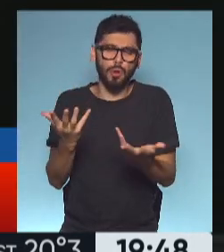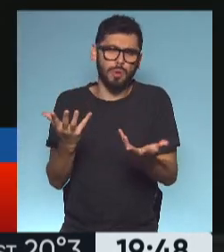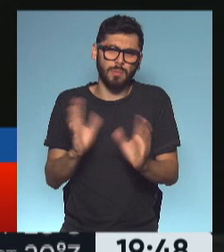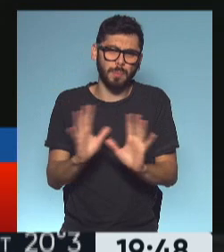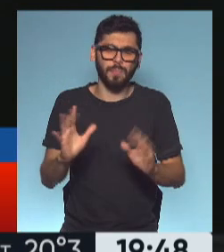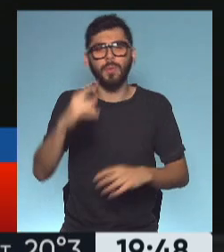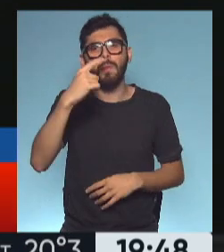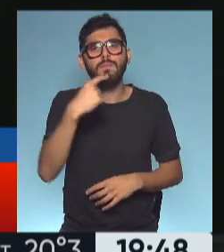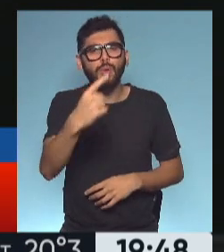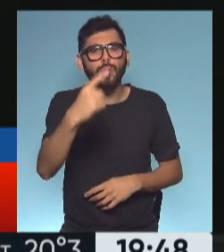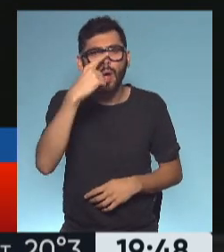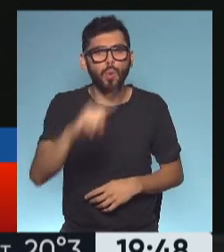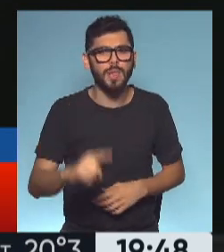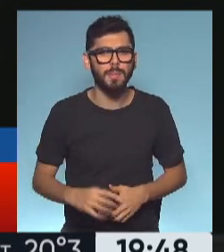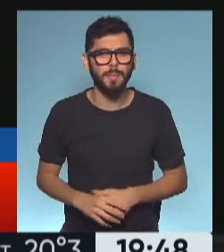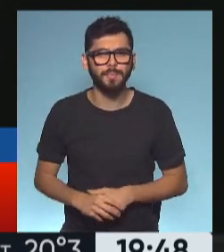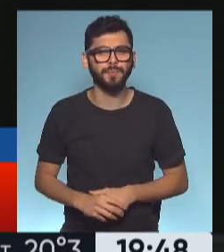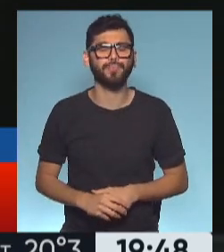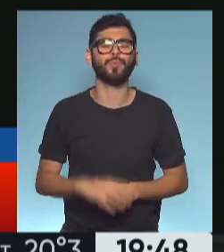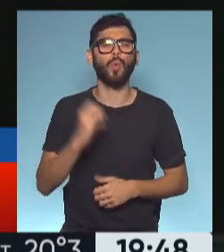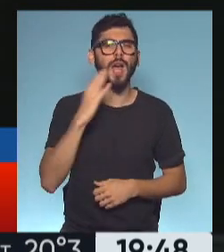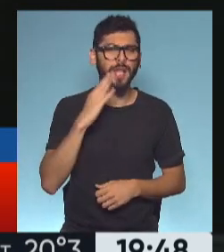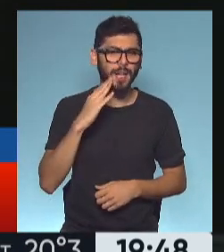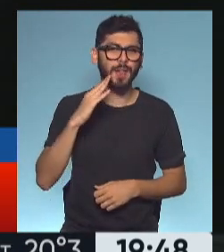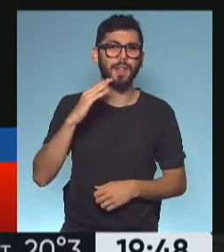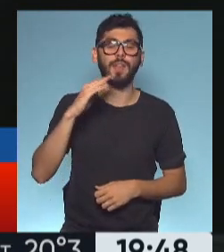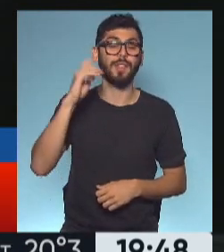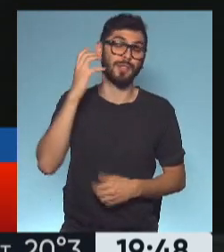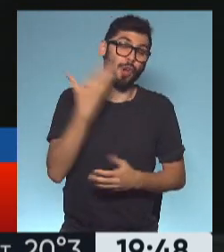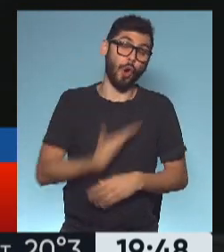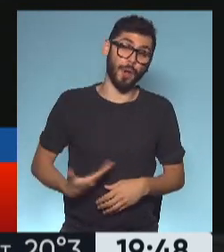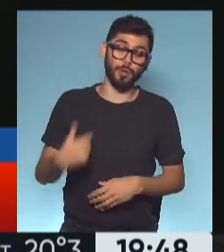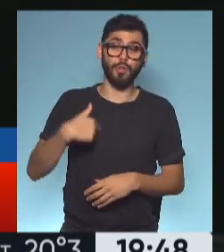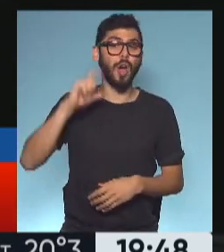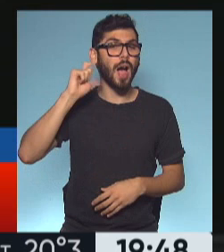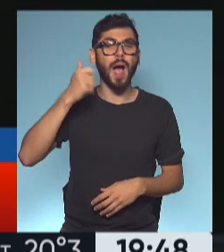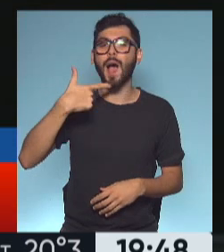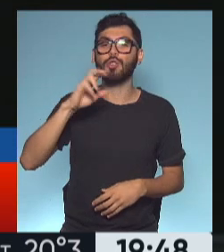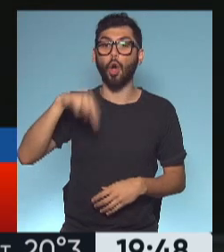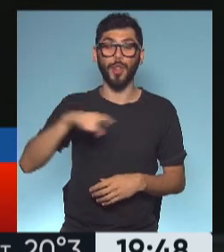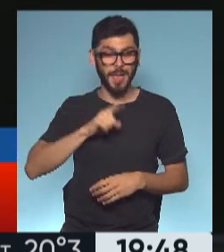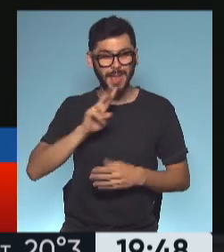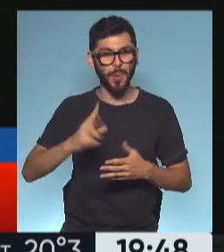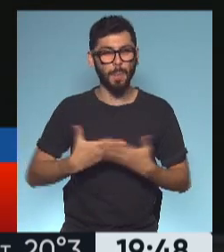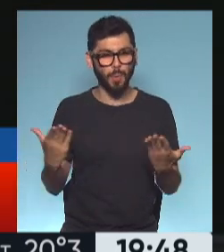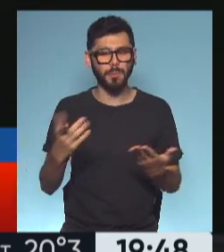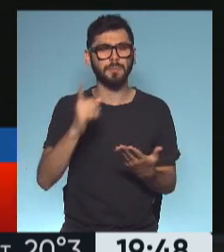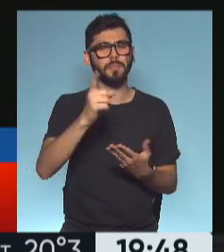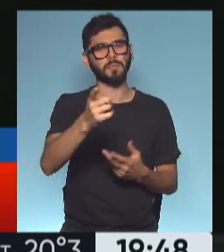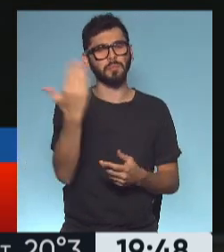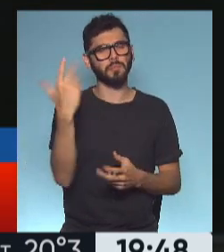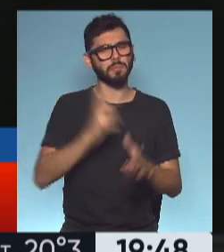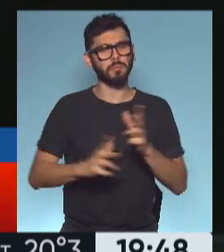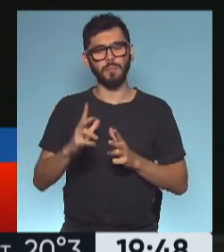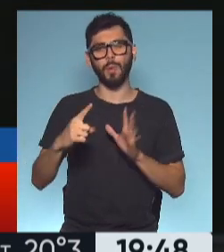pregunta. Buenas tardes, gobernador. Gastón Zulay, del noticiero de la televisión pública. Por supuesto, como usted dijo en un comienzo, la